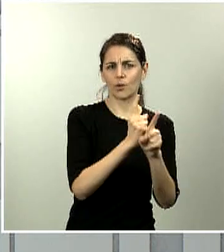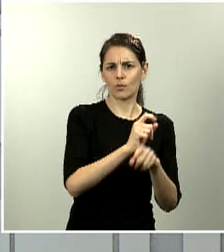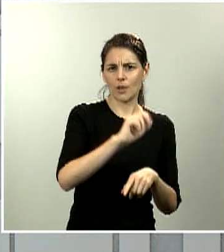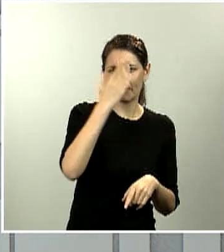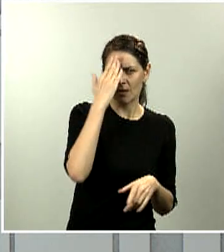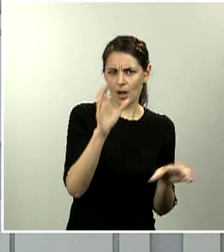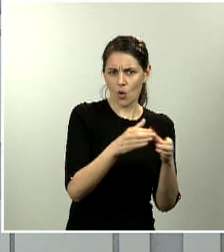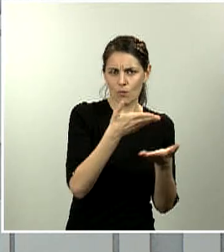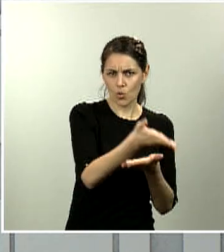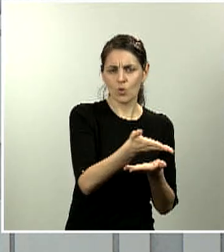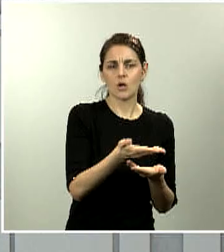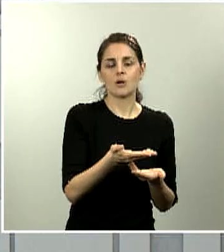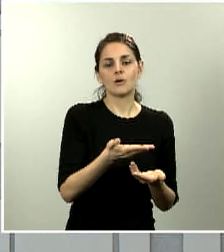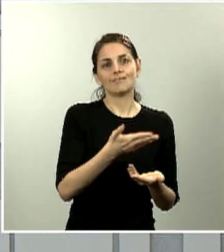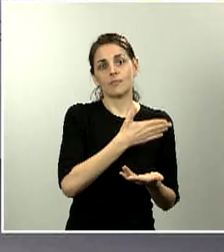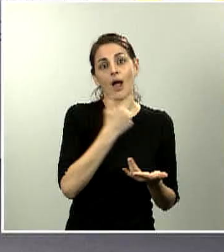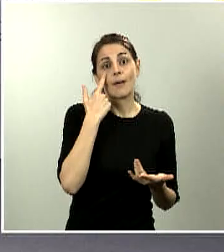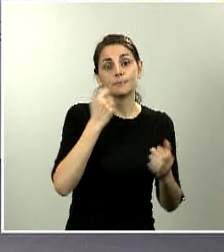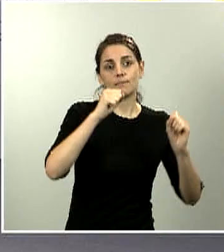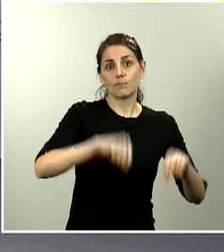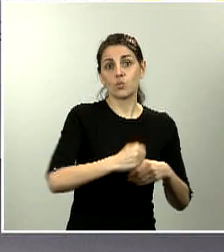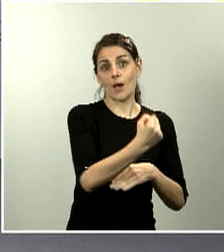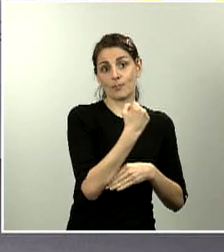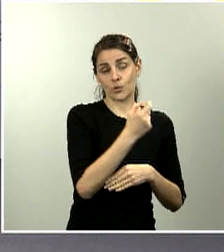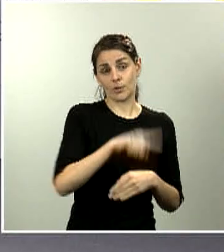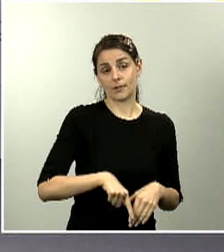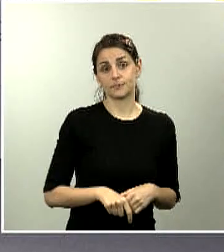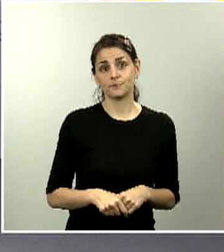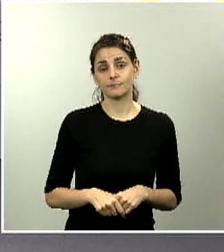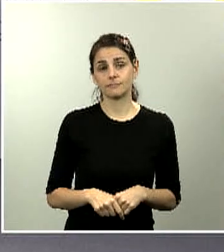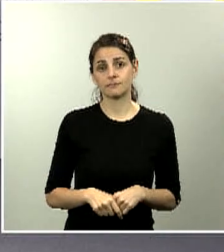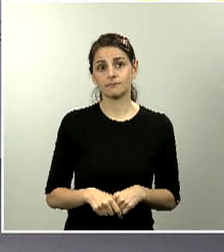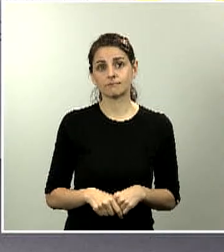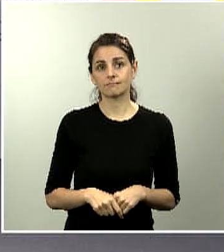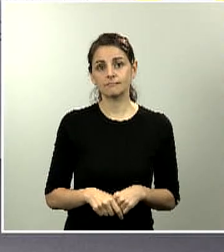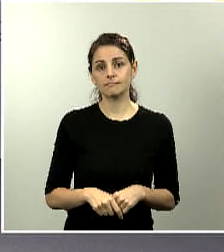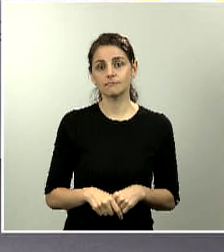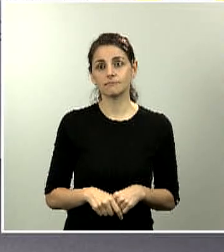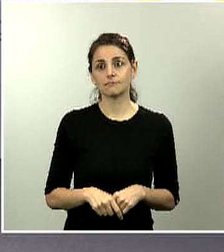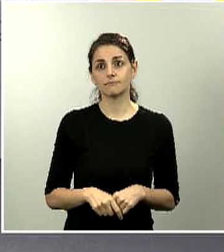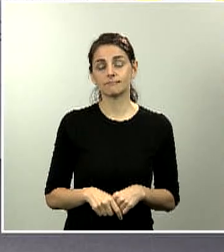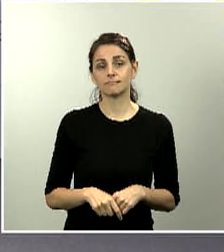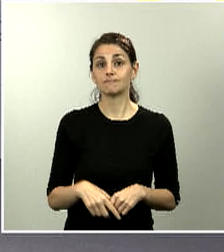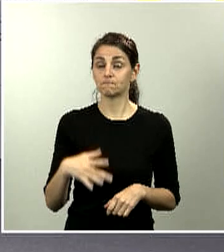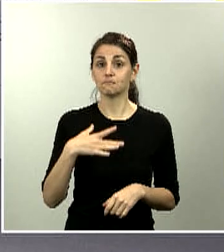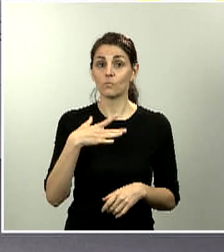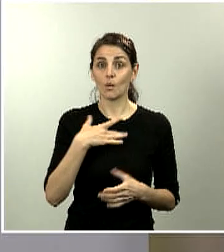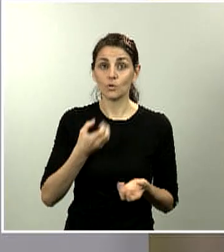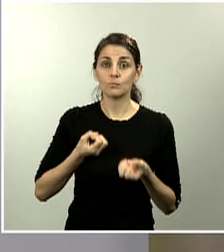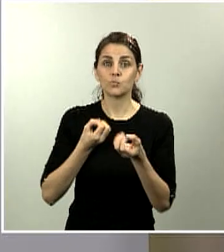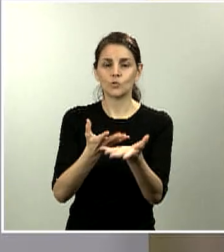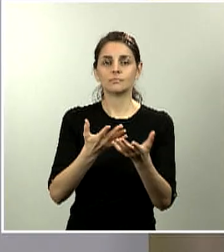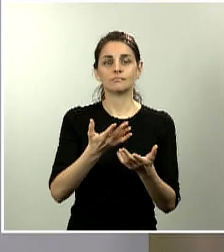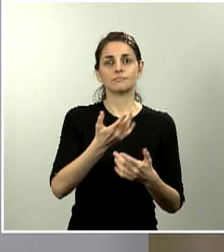a estas tareas de reconstrucción. Y, de hecho, les puedo anunciar que esta entrevista con el señor Casado, con el líder del